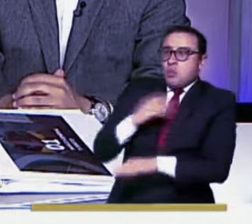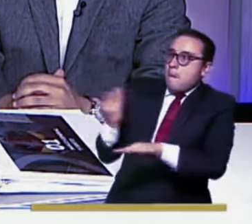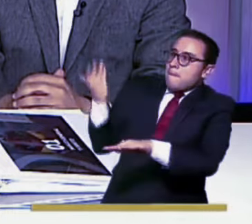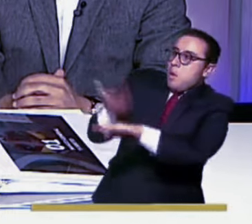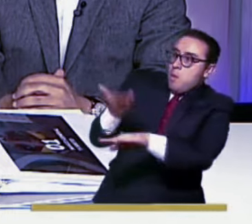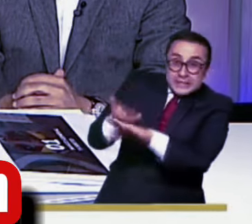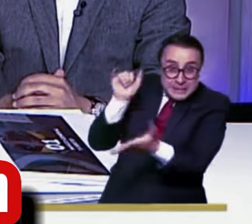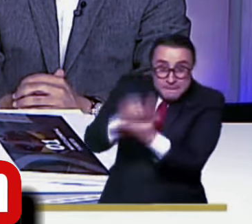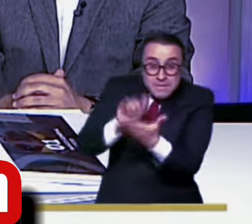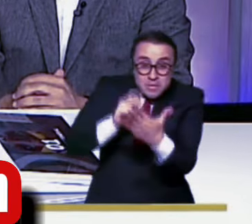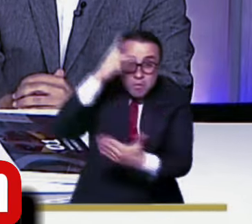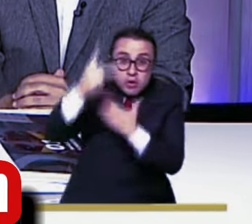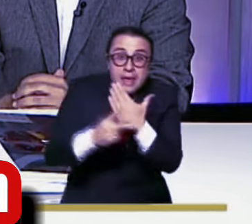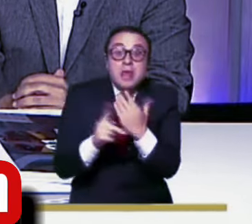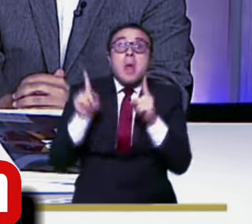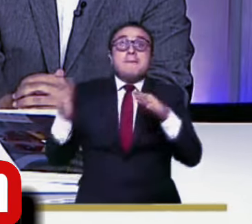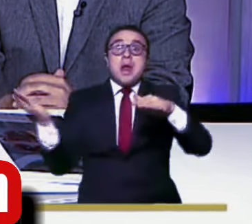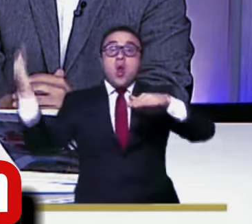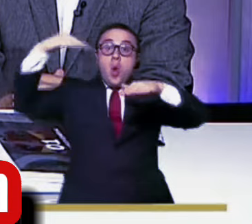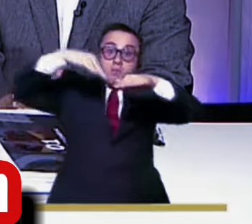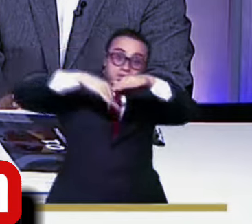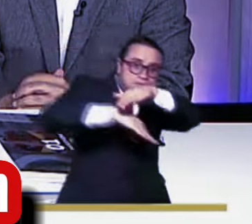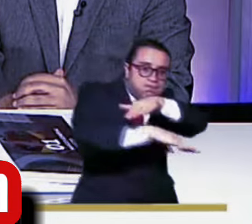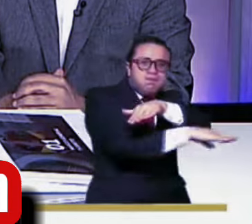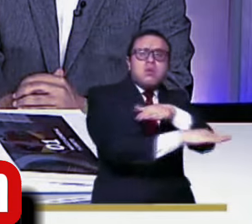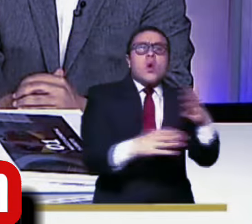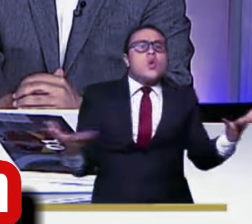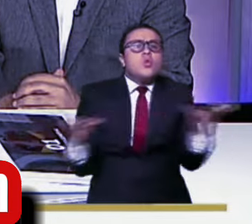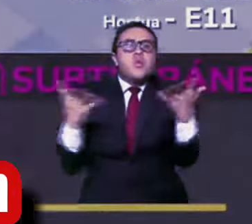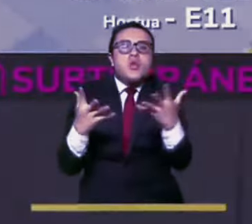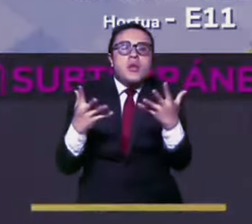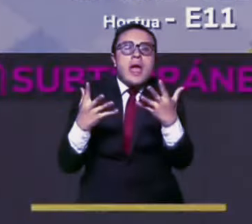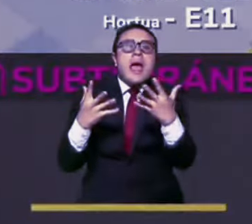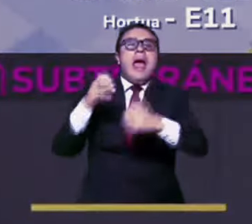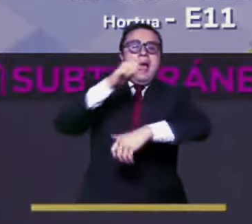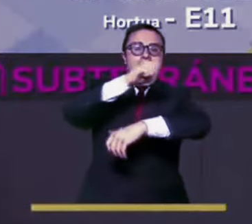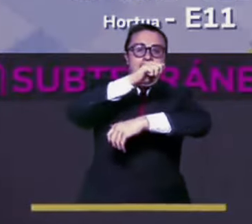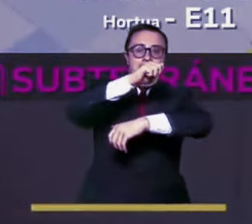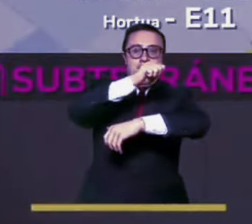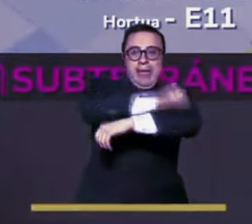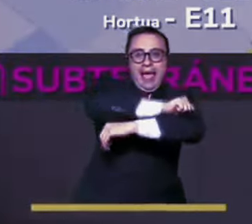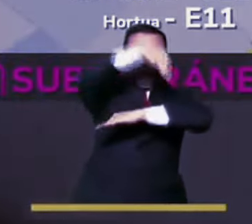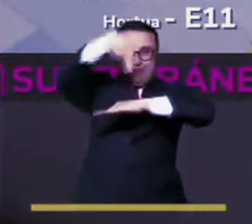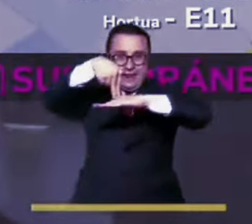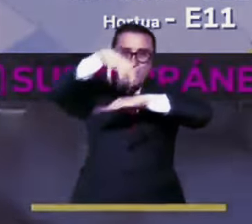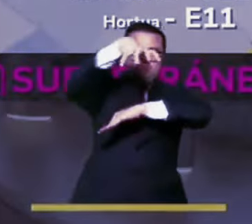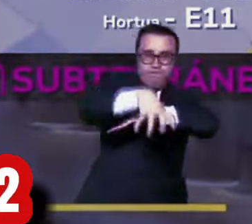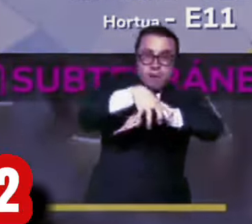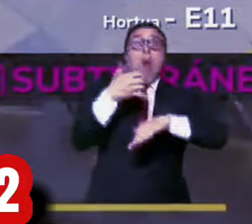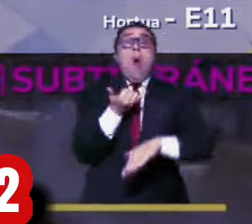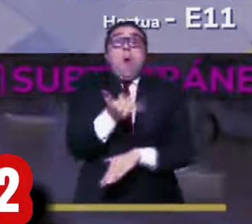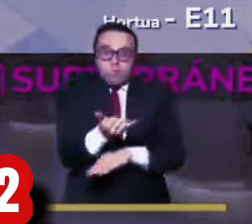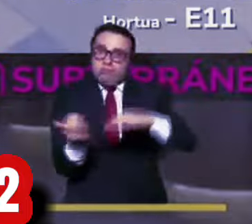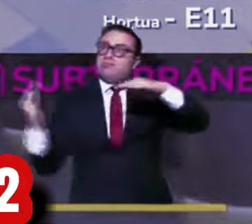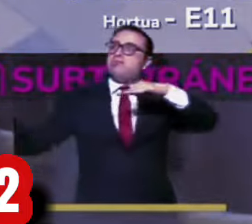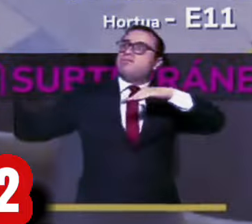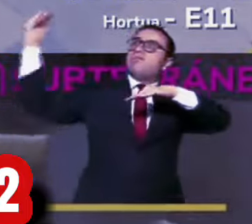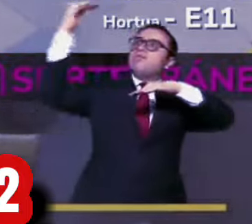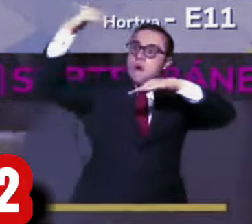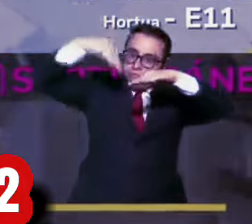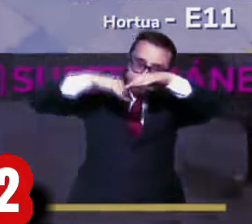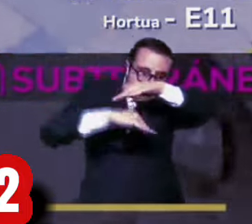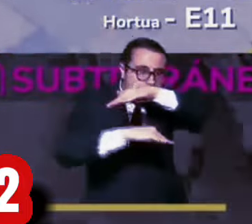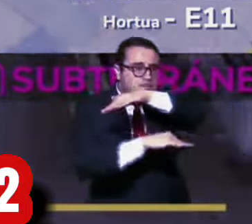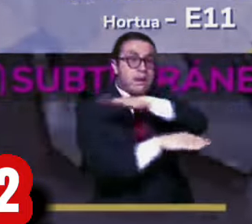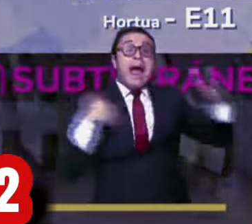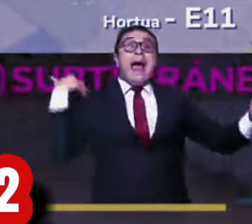mismo proyecto pero subterranizándolo en la estación Antonio Nariño y cogiendo